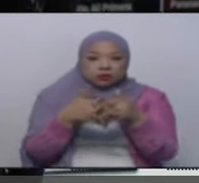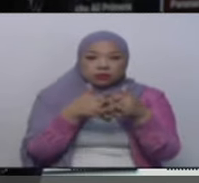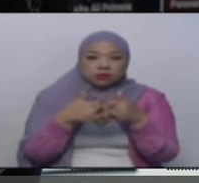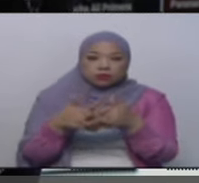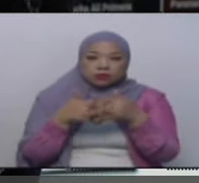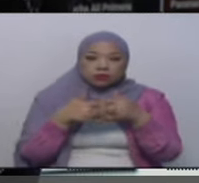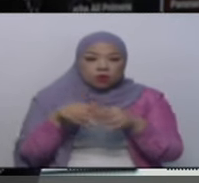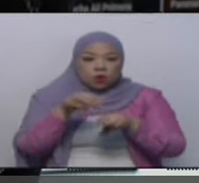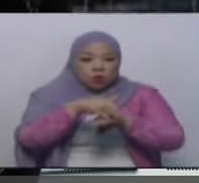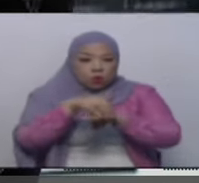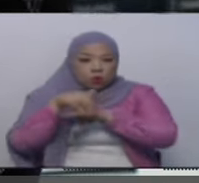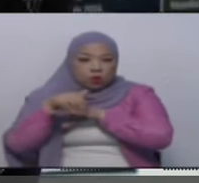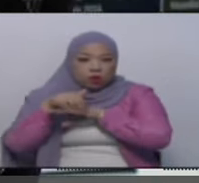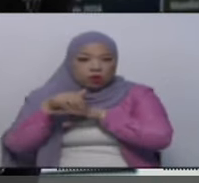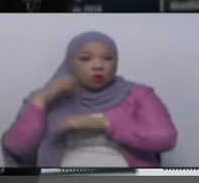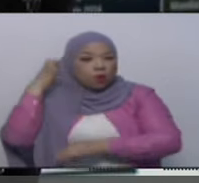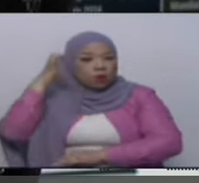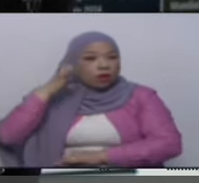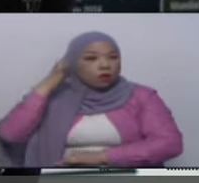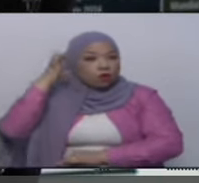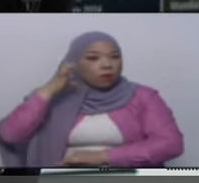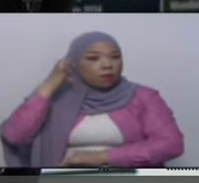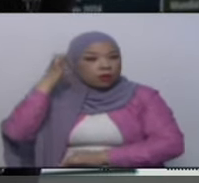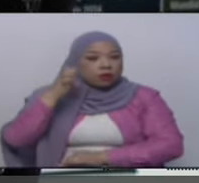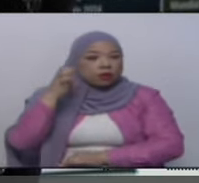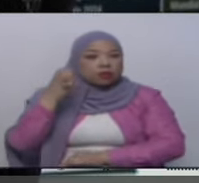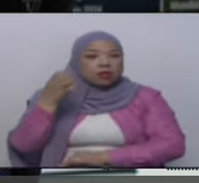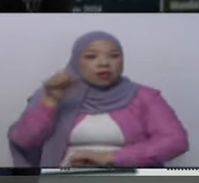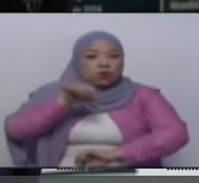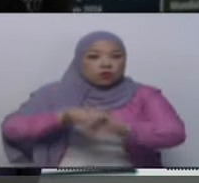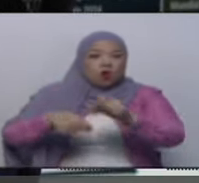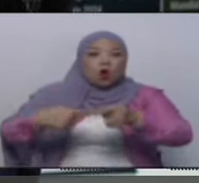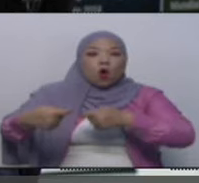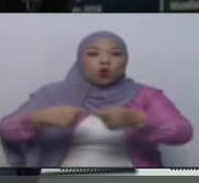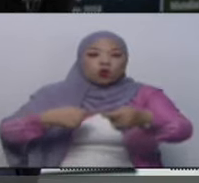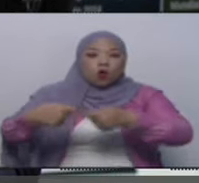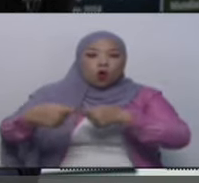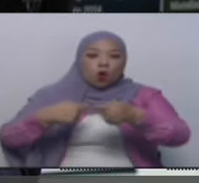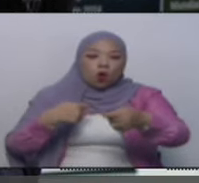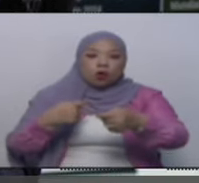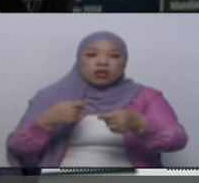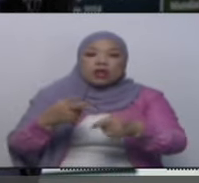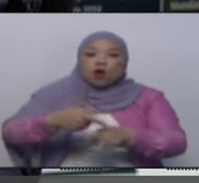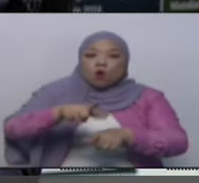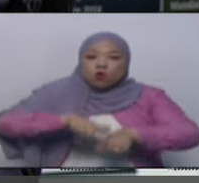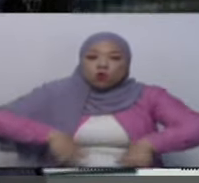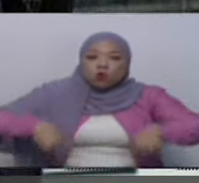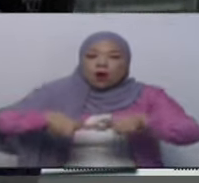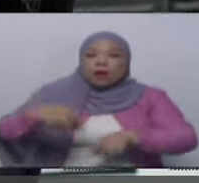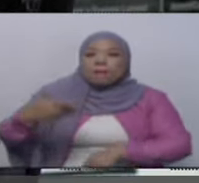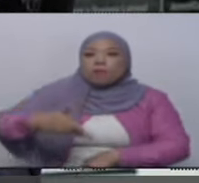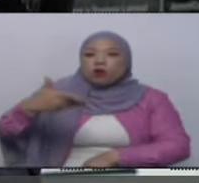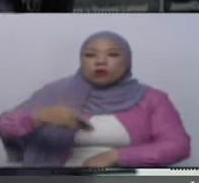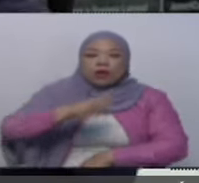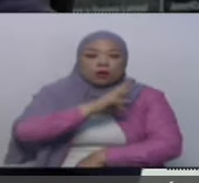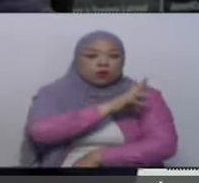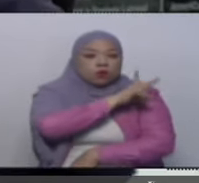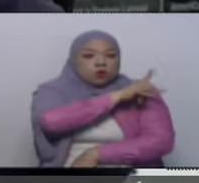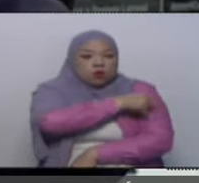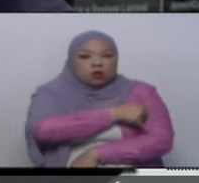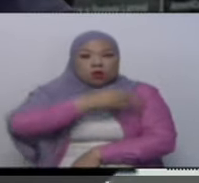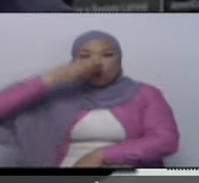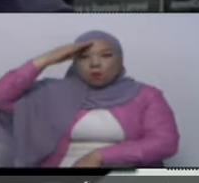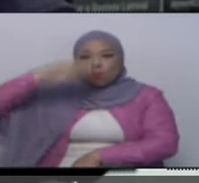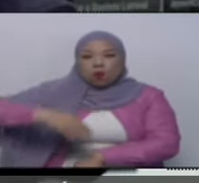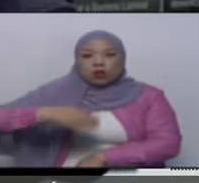del Reino Unido, de Europa, para controlar un enclave de un Estado militarizado y